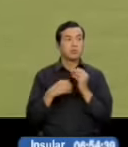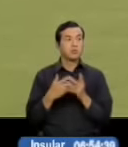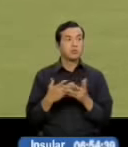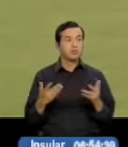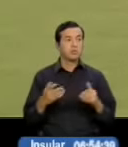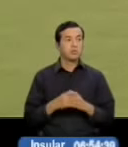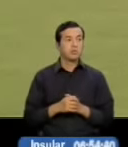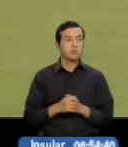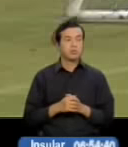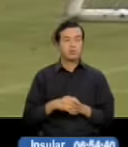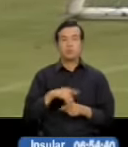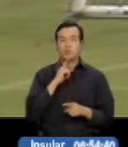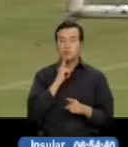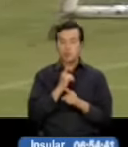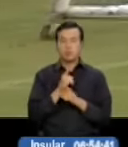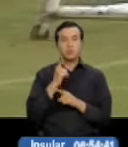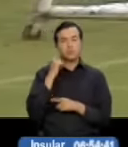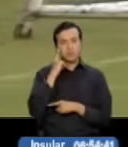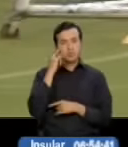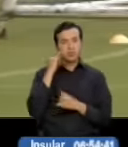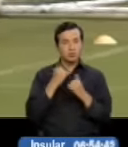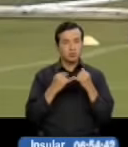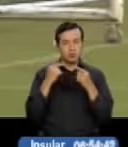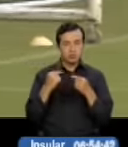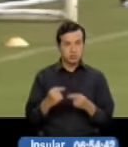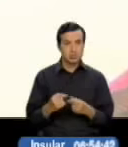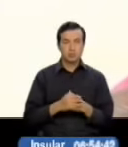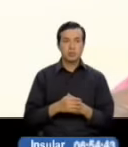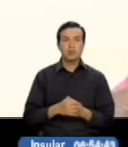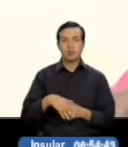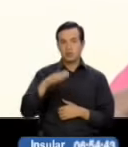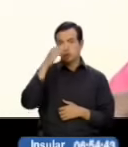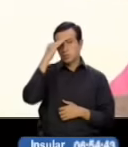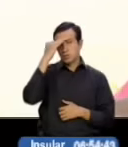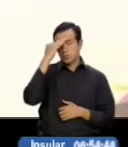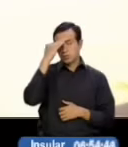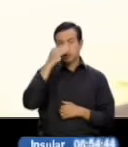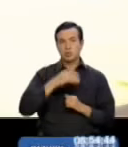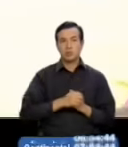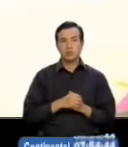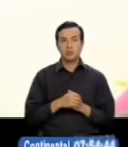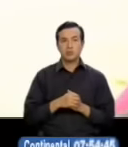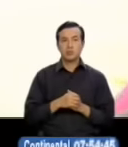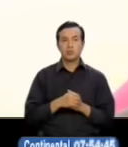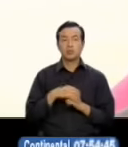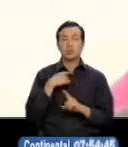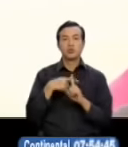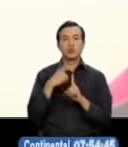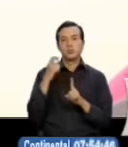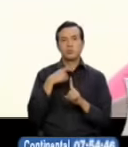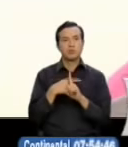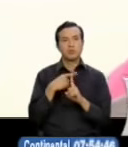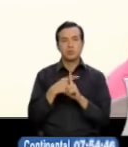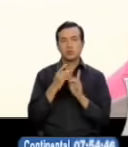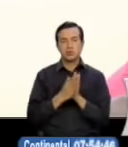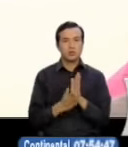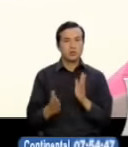preocuparse por la irregularidad de los últimos partidos. Sabemos que por ahí tenemos que sacar un resultado positivo frente a un